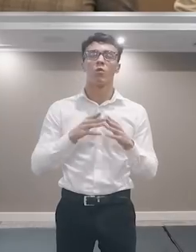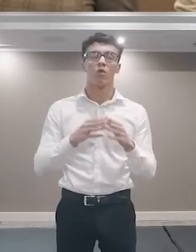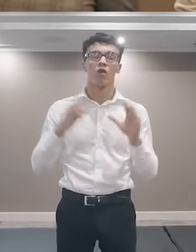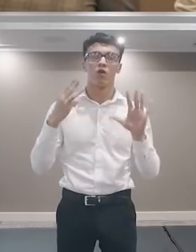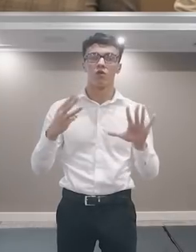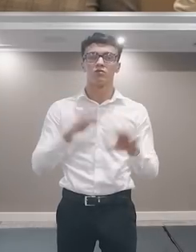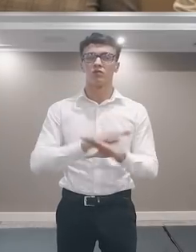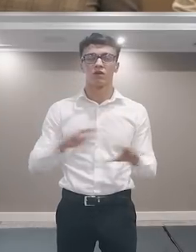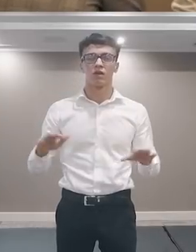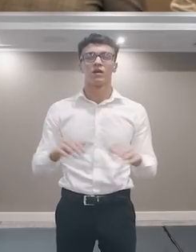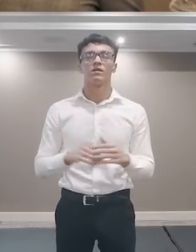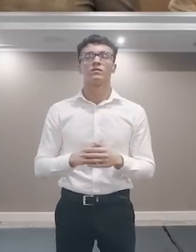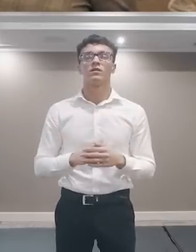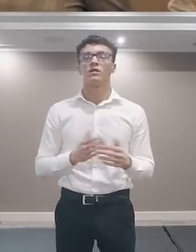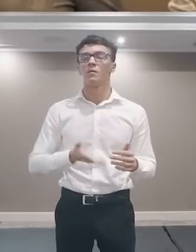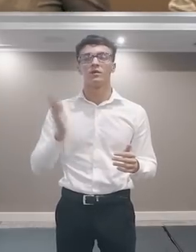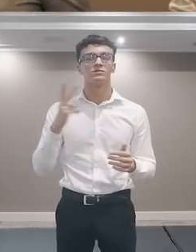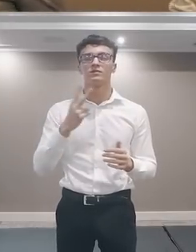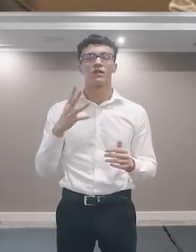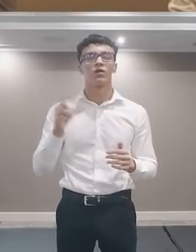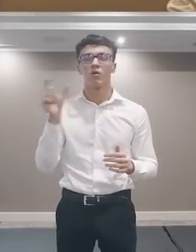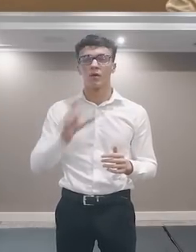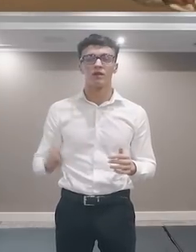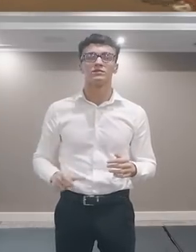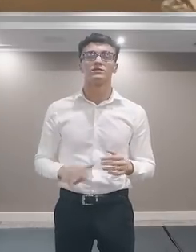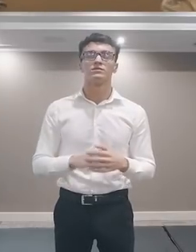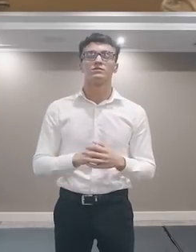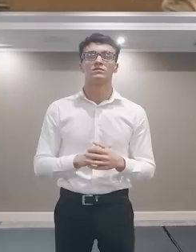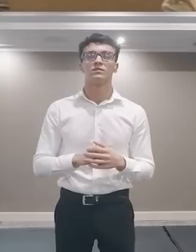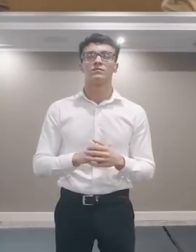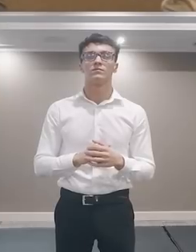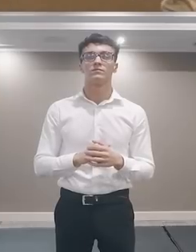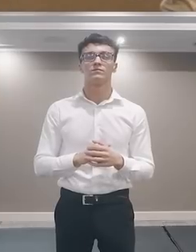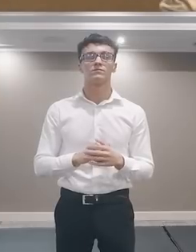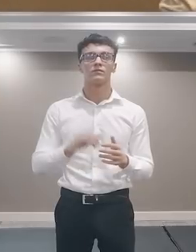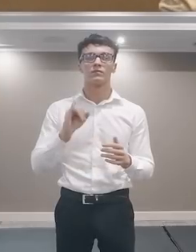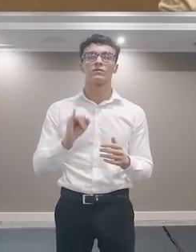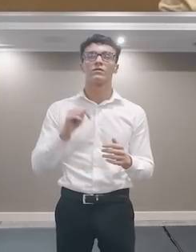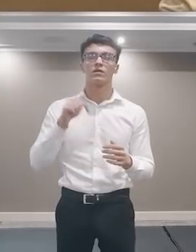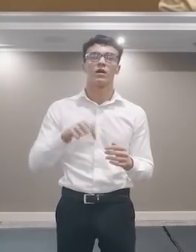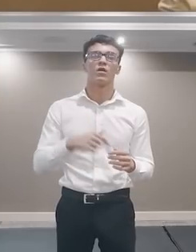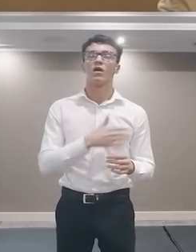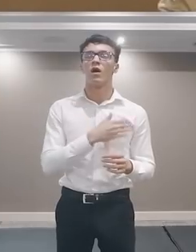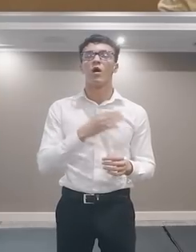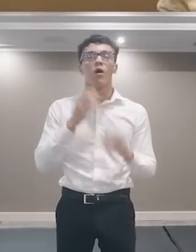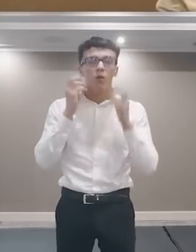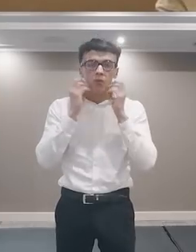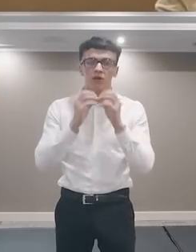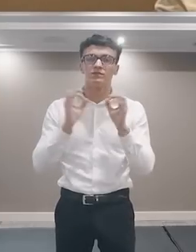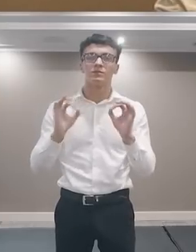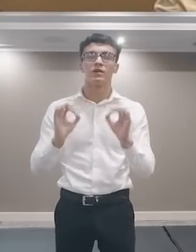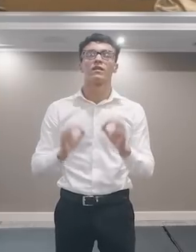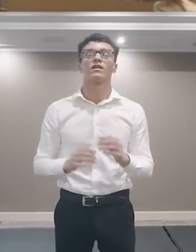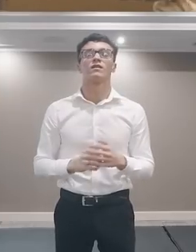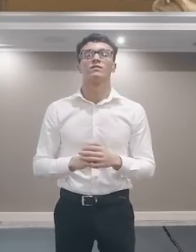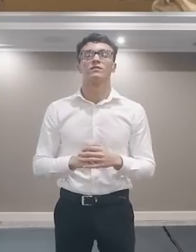con la compañía ha visitado más de 25 países pero lo que hace a borja especial vale tiene algo